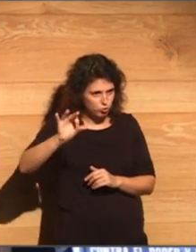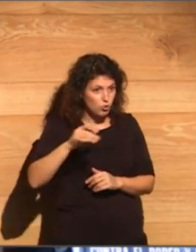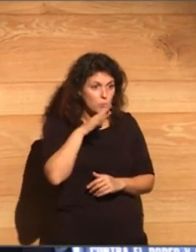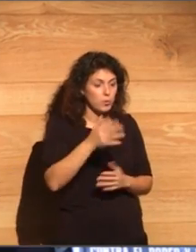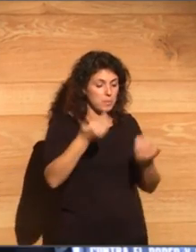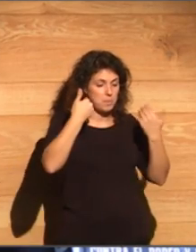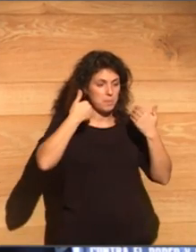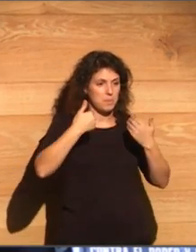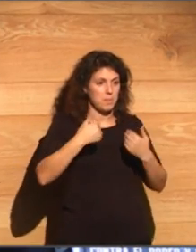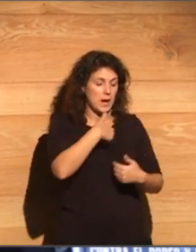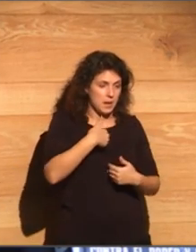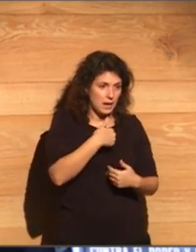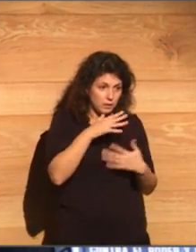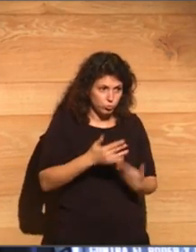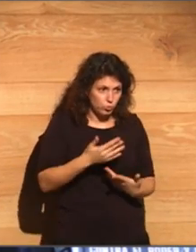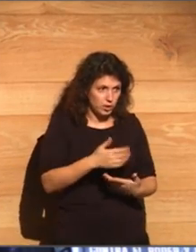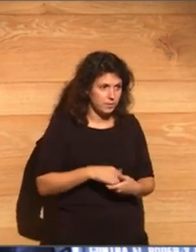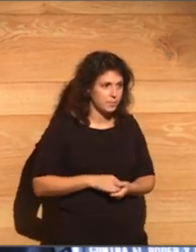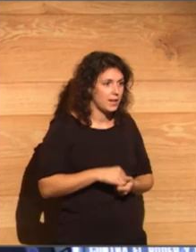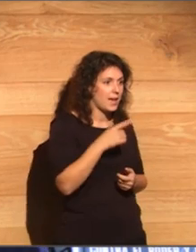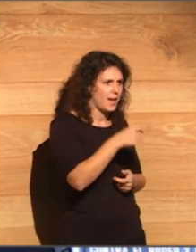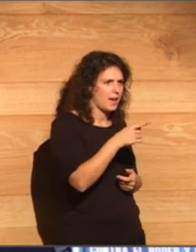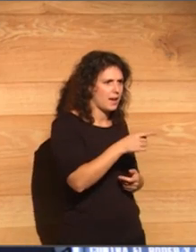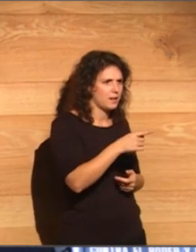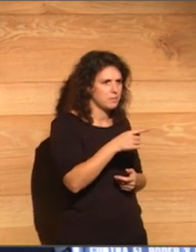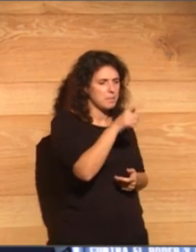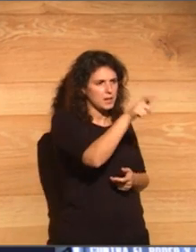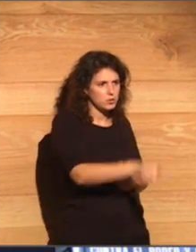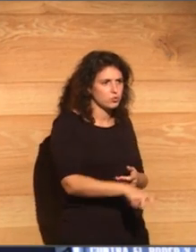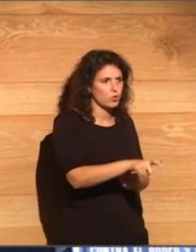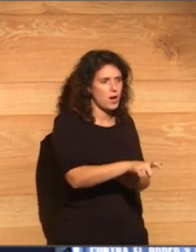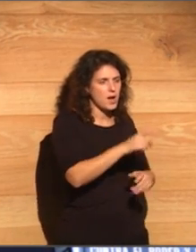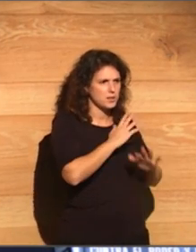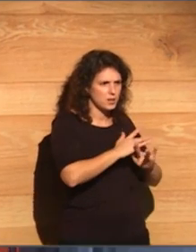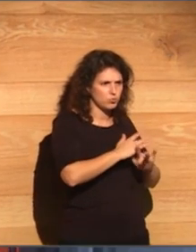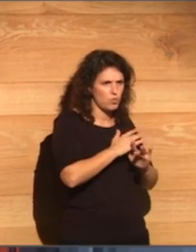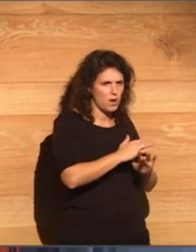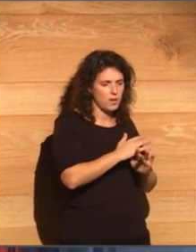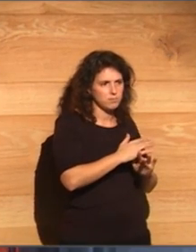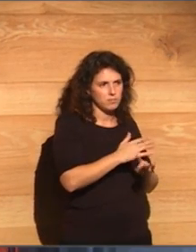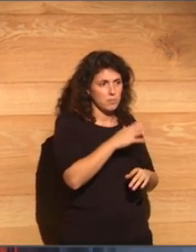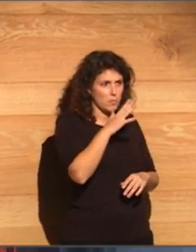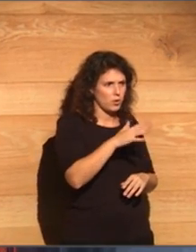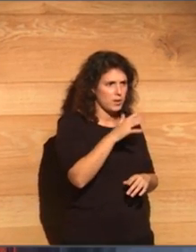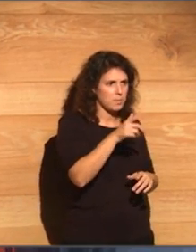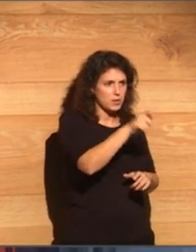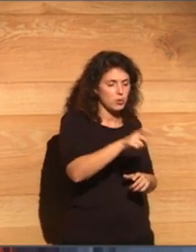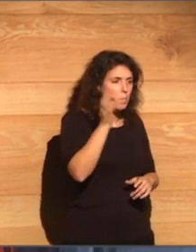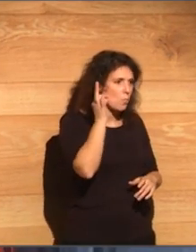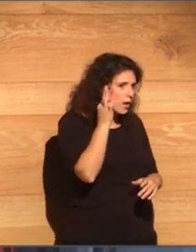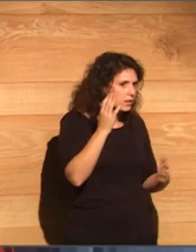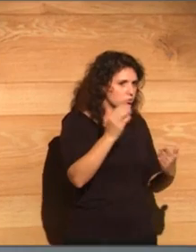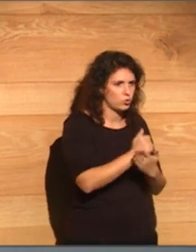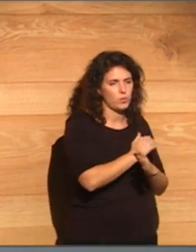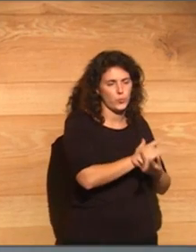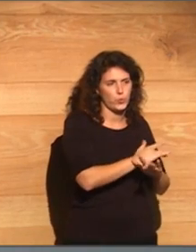está haciendo de vinguero. Es un pervertido sexual que intenta aprovecharse de toda mujer que se cruza por delante, no está muy lejos. Bueno,